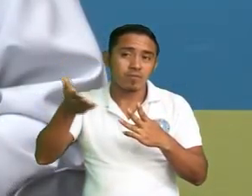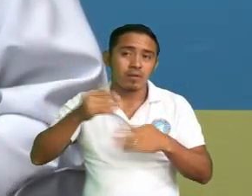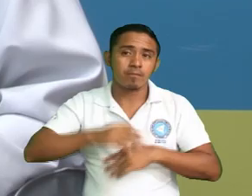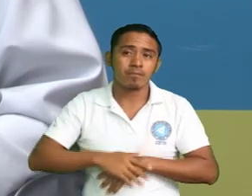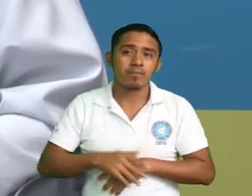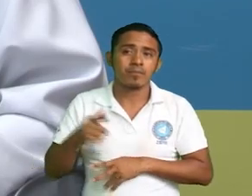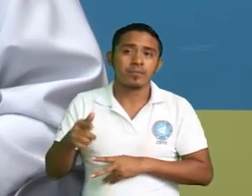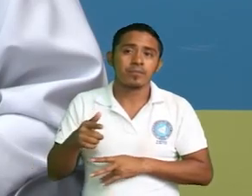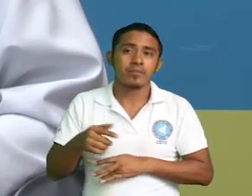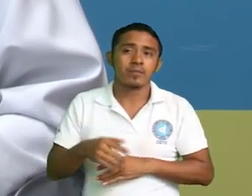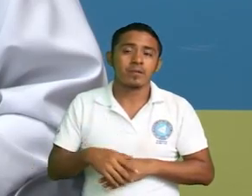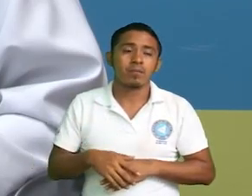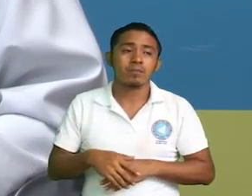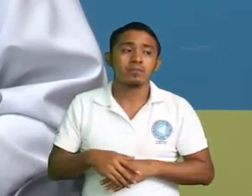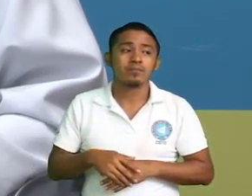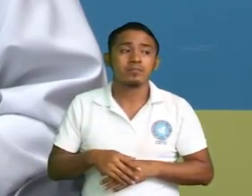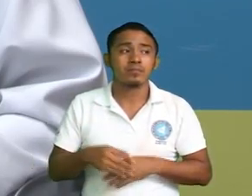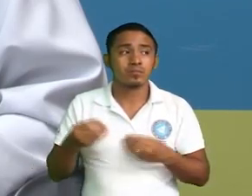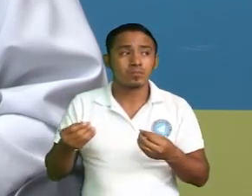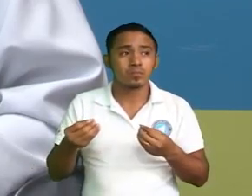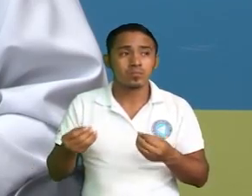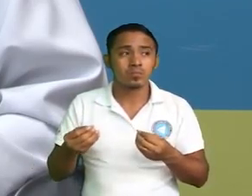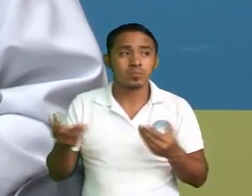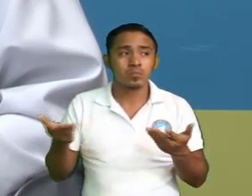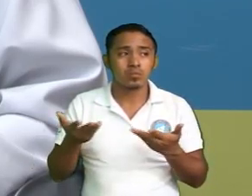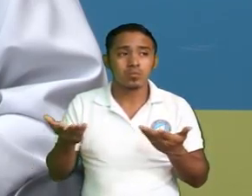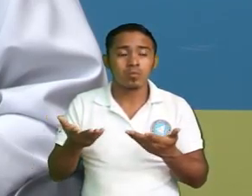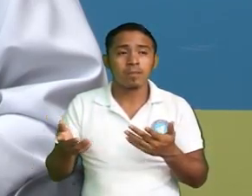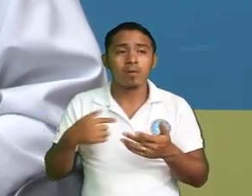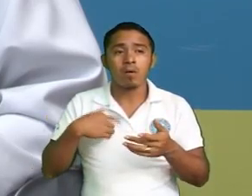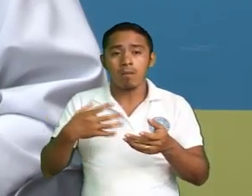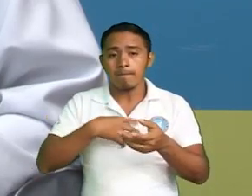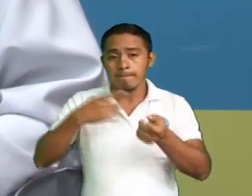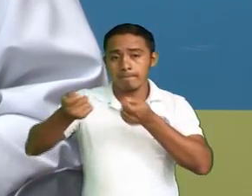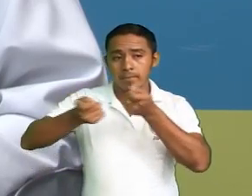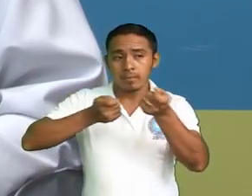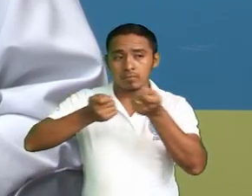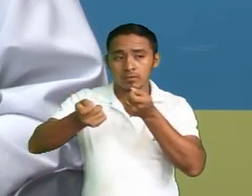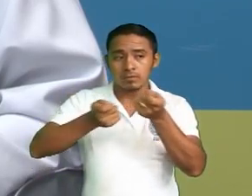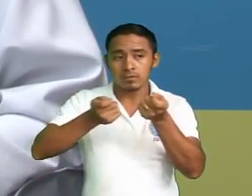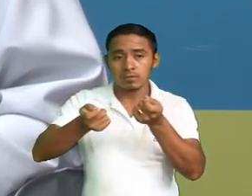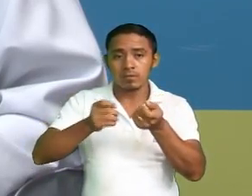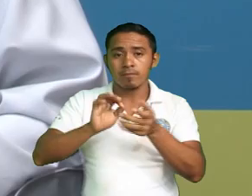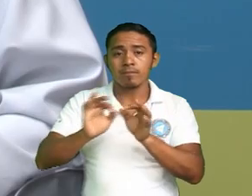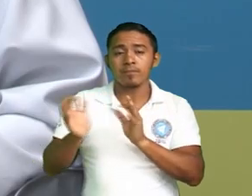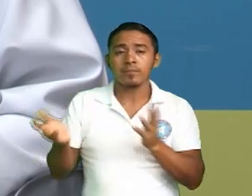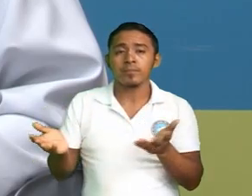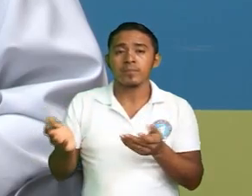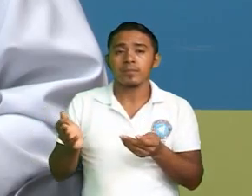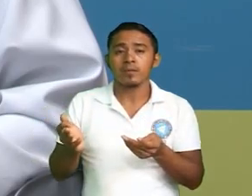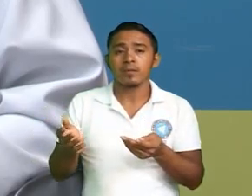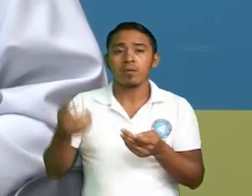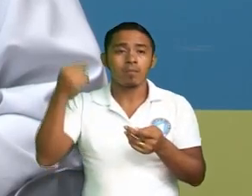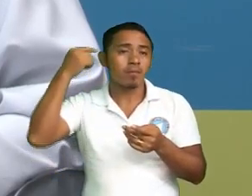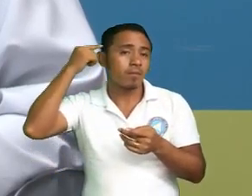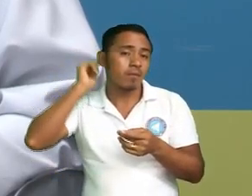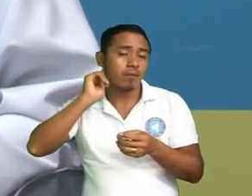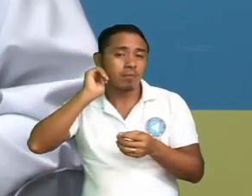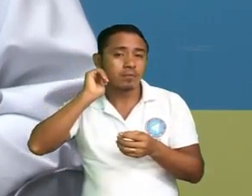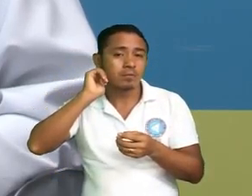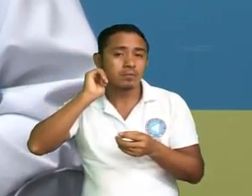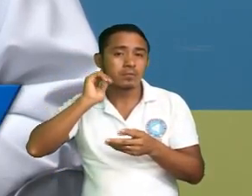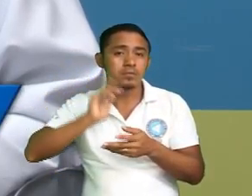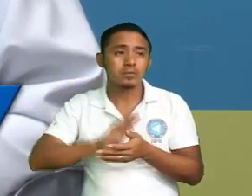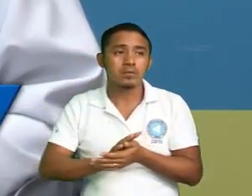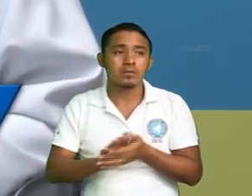estas son producidas generalmente por la manipulación, por el hábito de manipularse el oído.